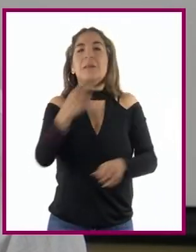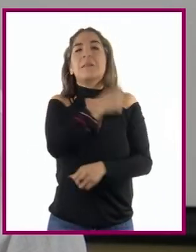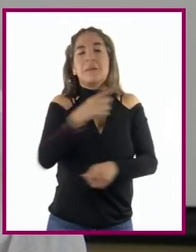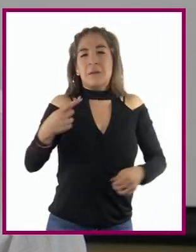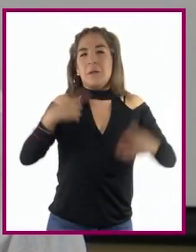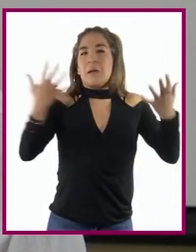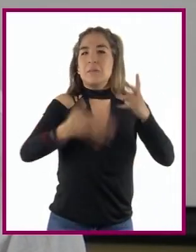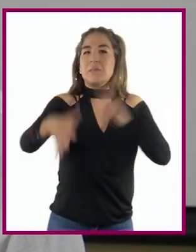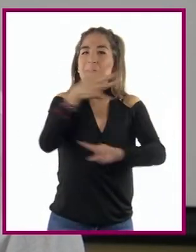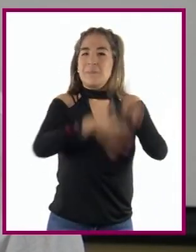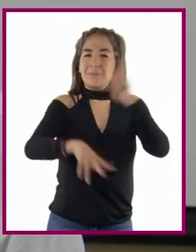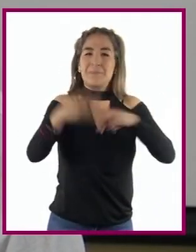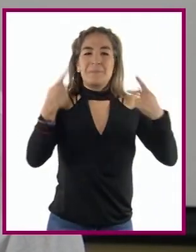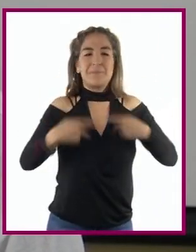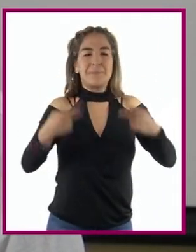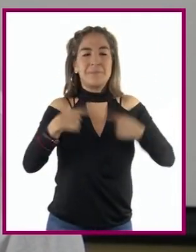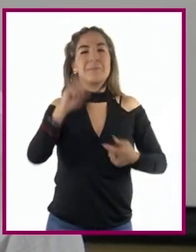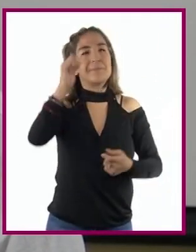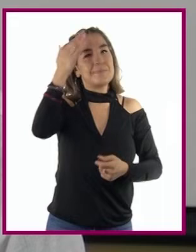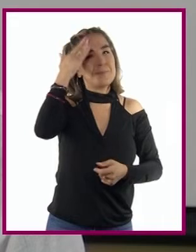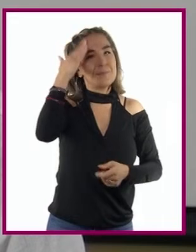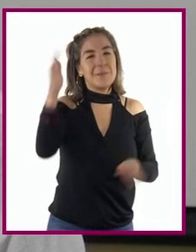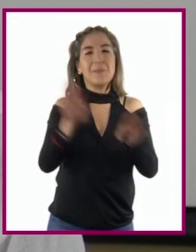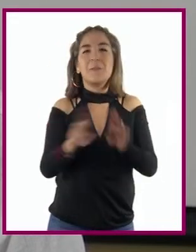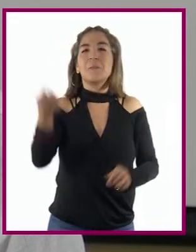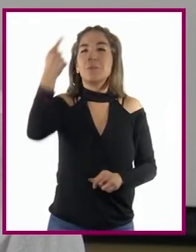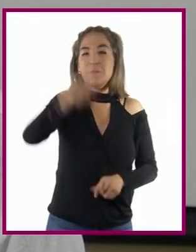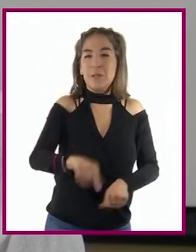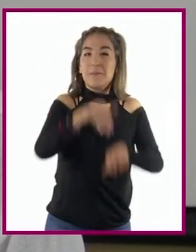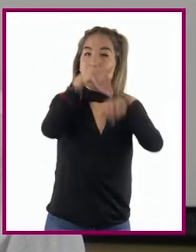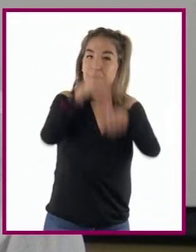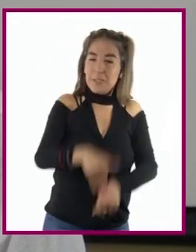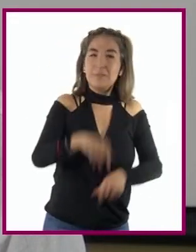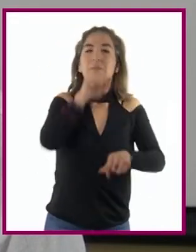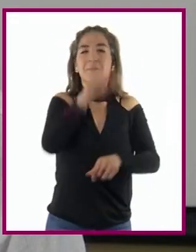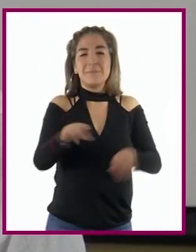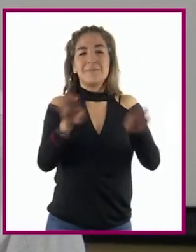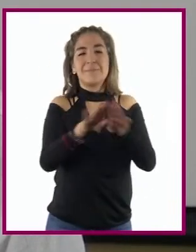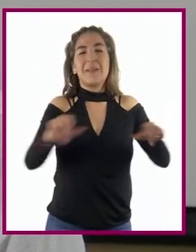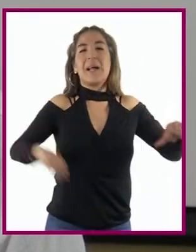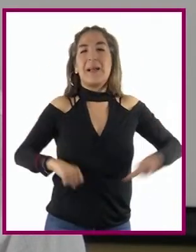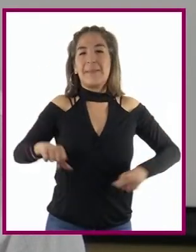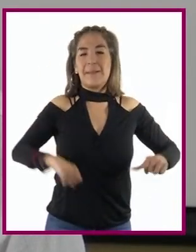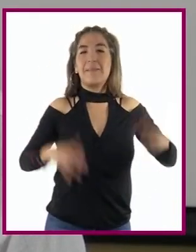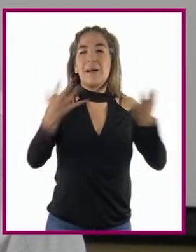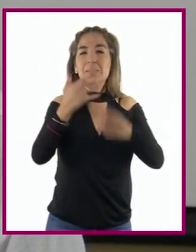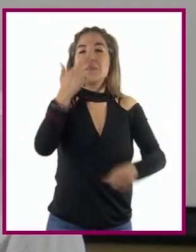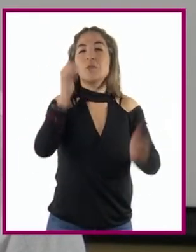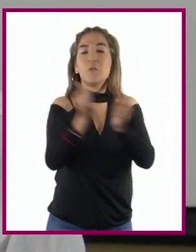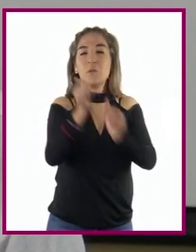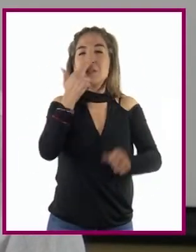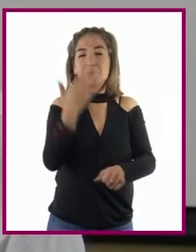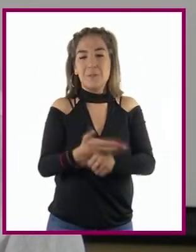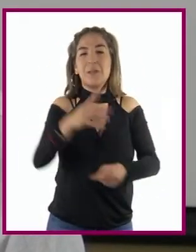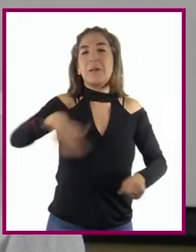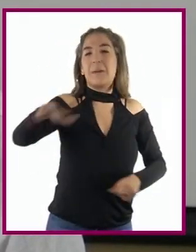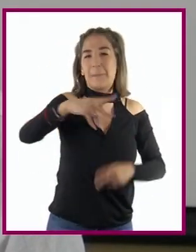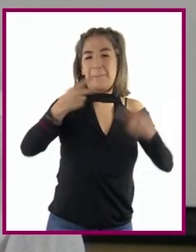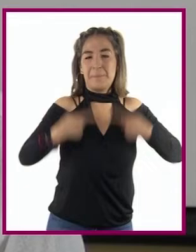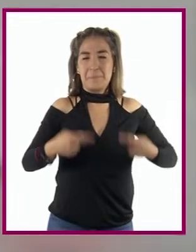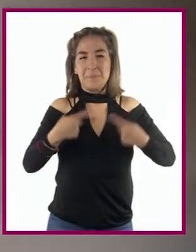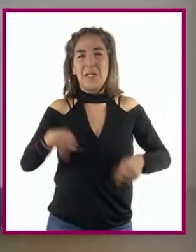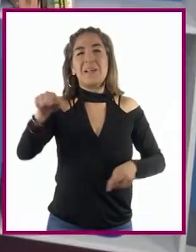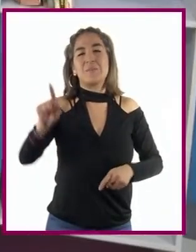brindar al pueblo bajo el principio de mandar obedeciendo, con entrega y alto sentido de responsabilidad hacia el pueblo de